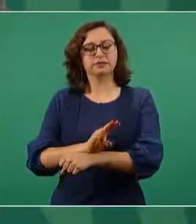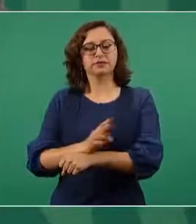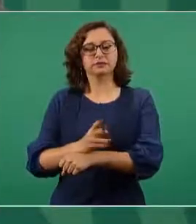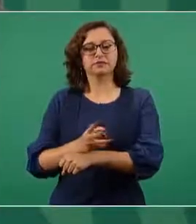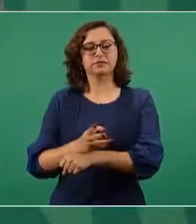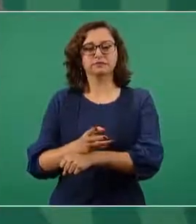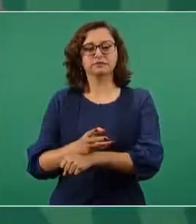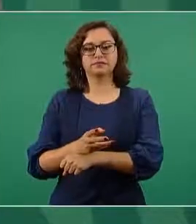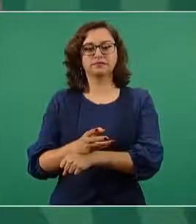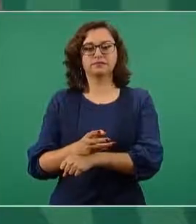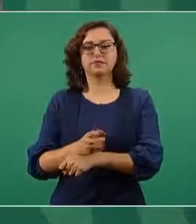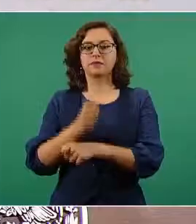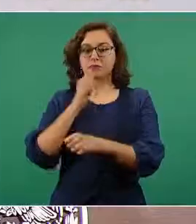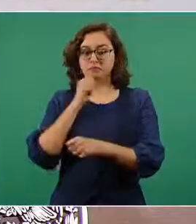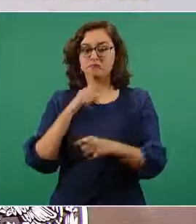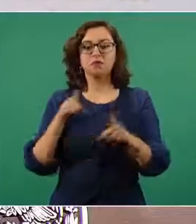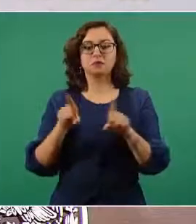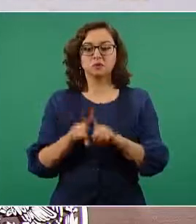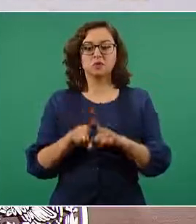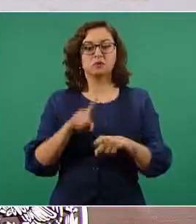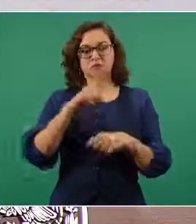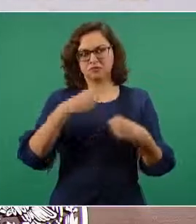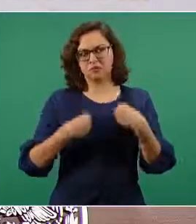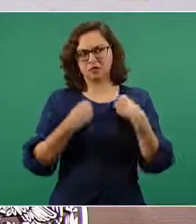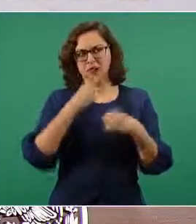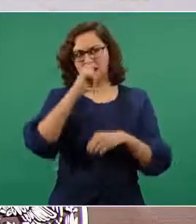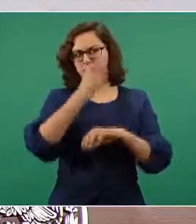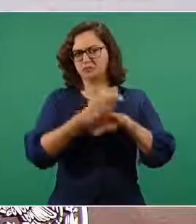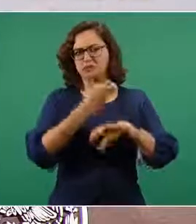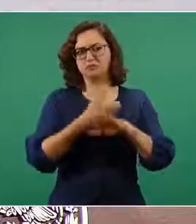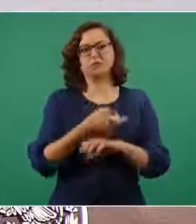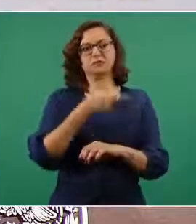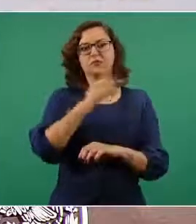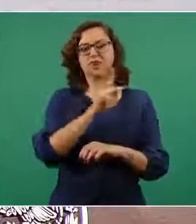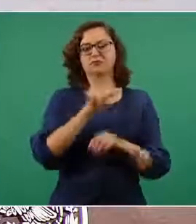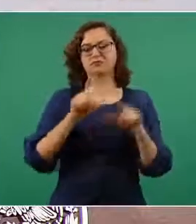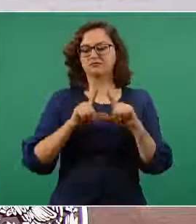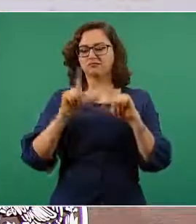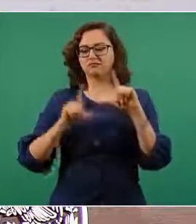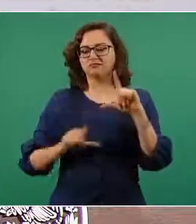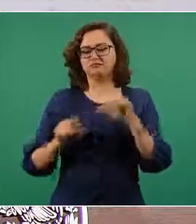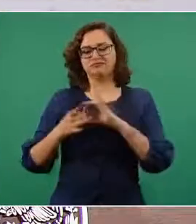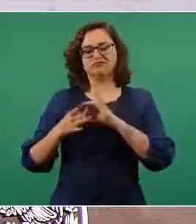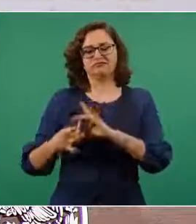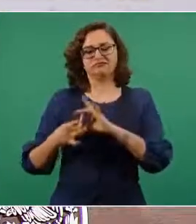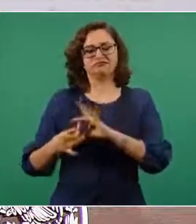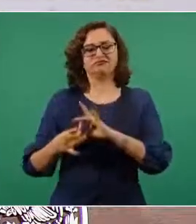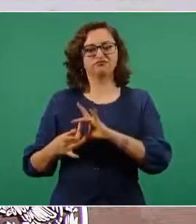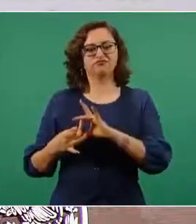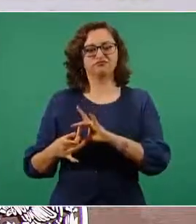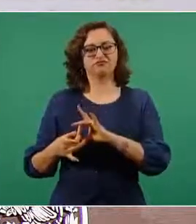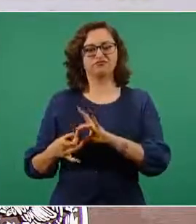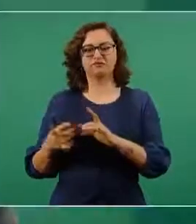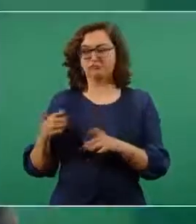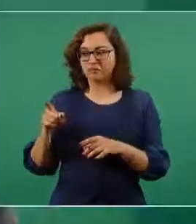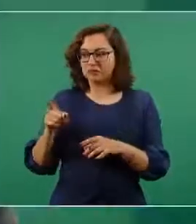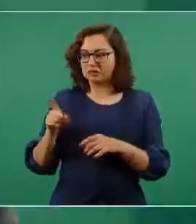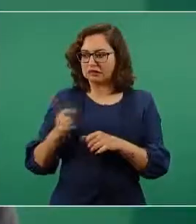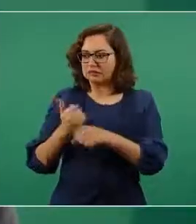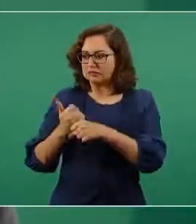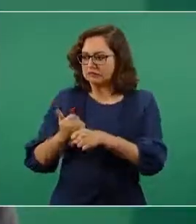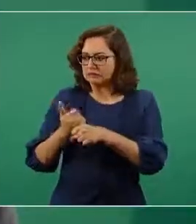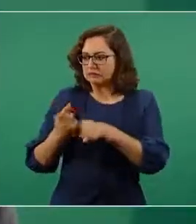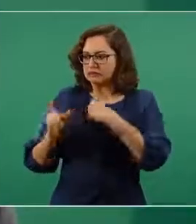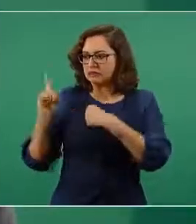también muy buenos ciudadanos, porque en los momentos más difíciles es cuando más nos